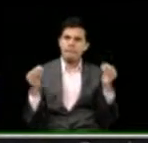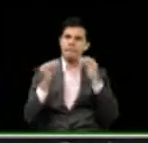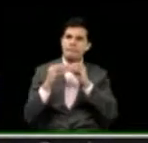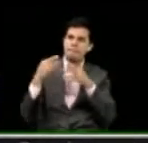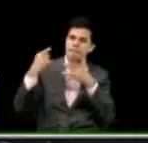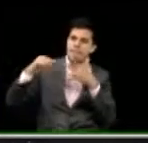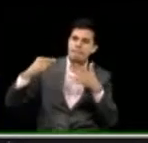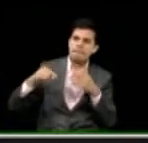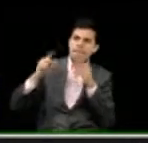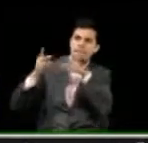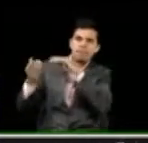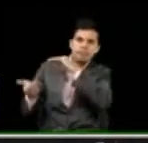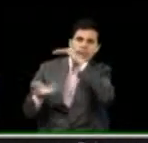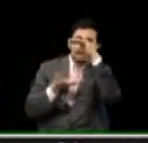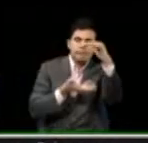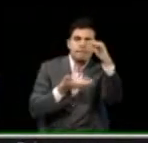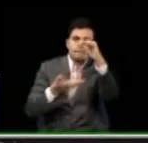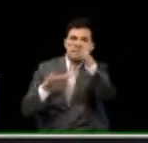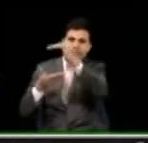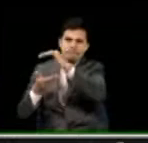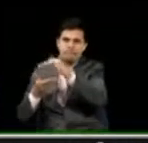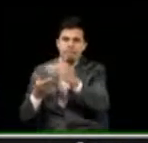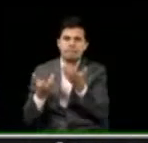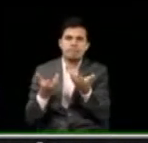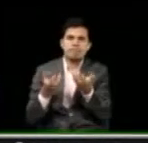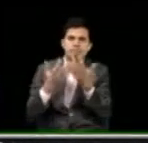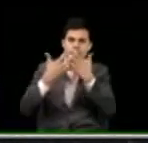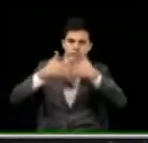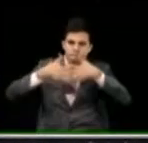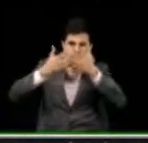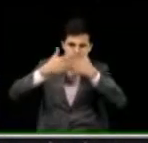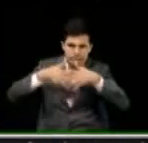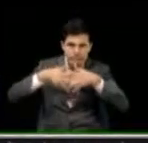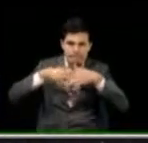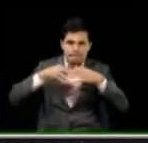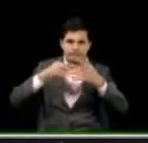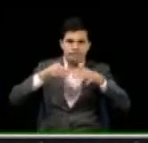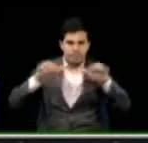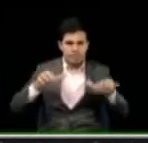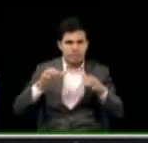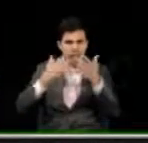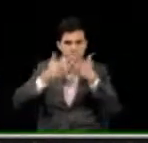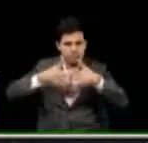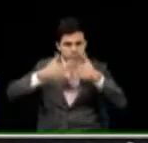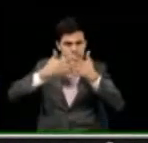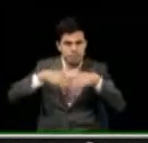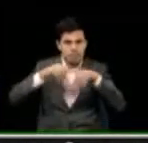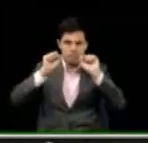diferentes proveedores y expositores como las empresas que realizan este tipo de producción,